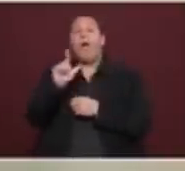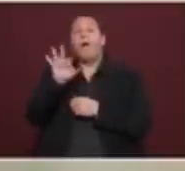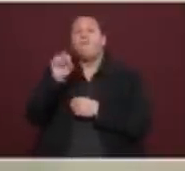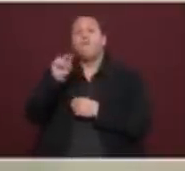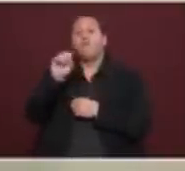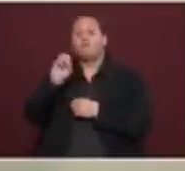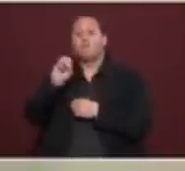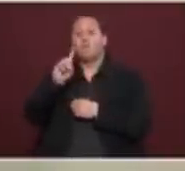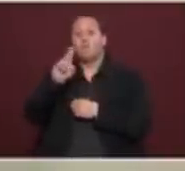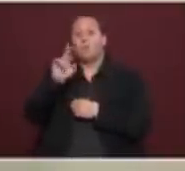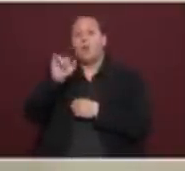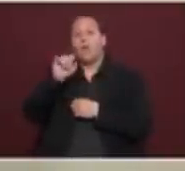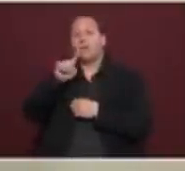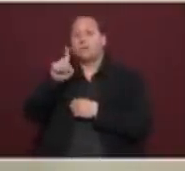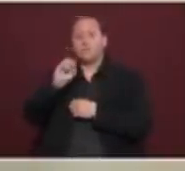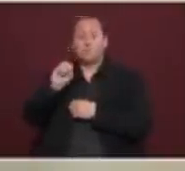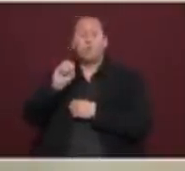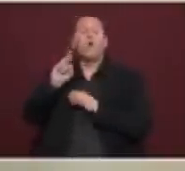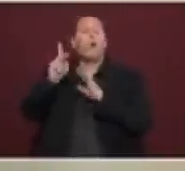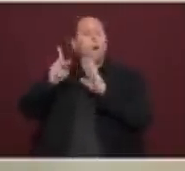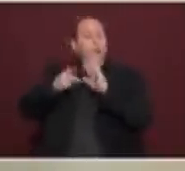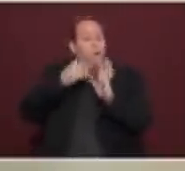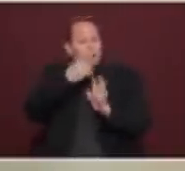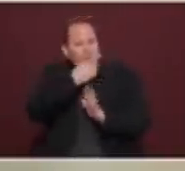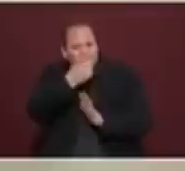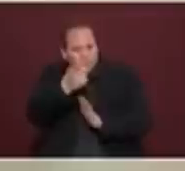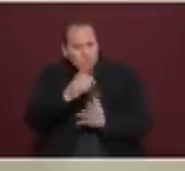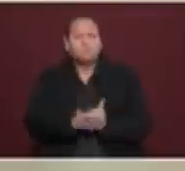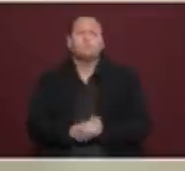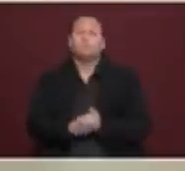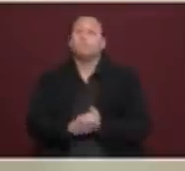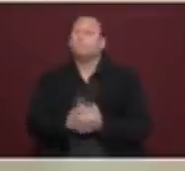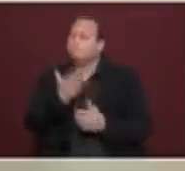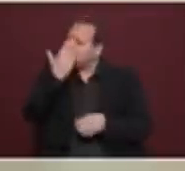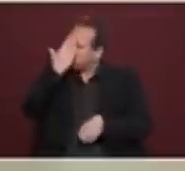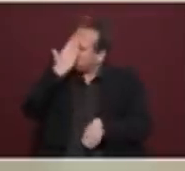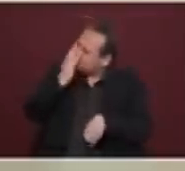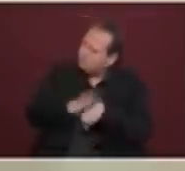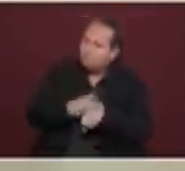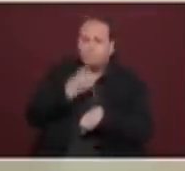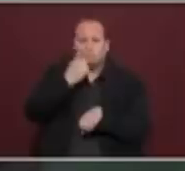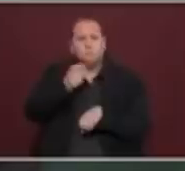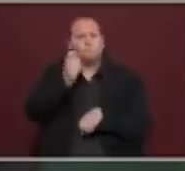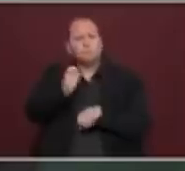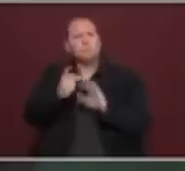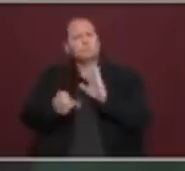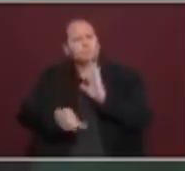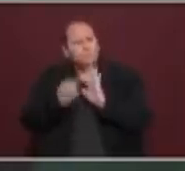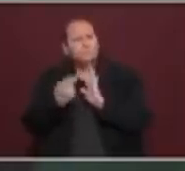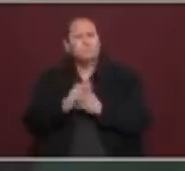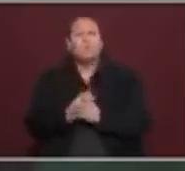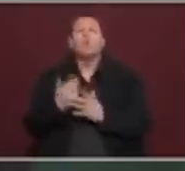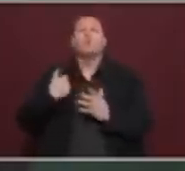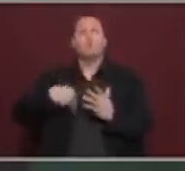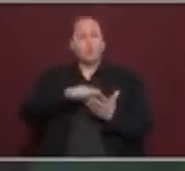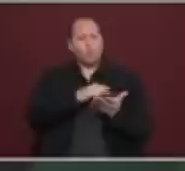y repito subrayó hemos contado con la colaboración